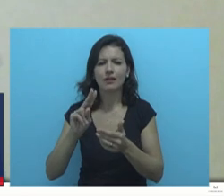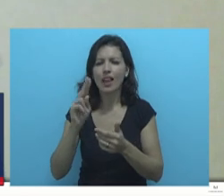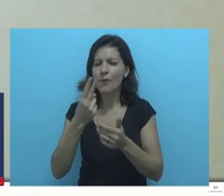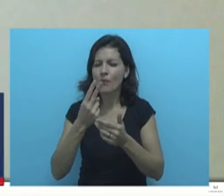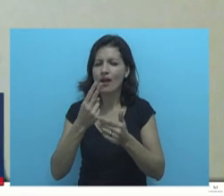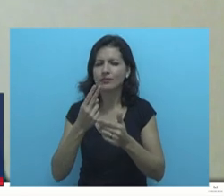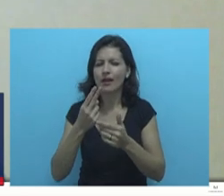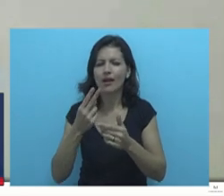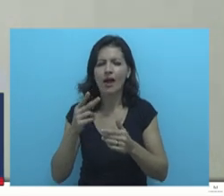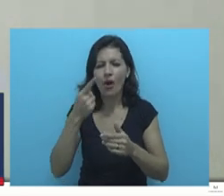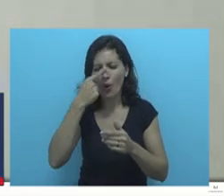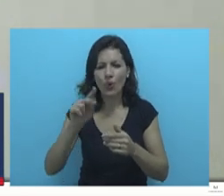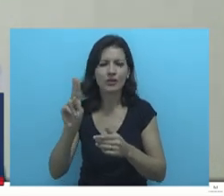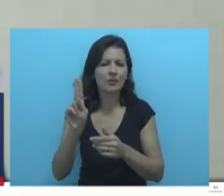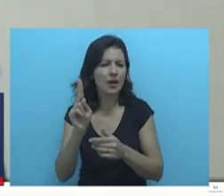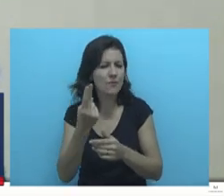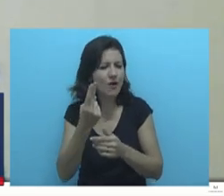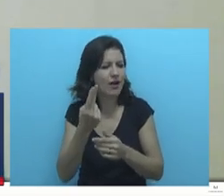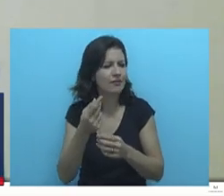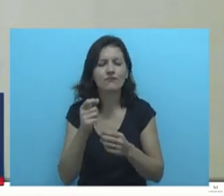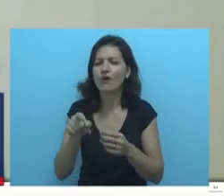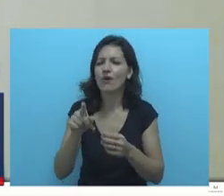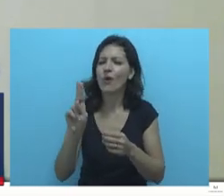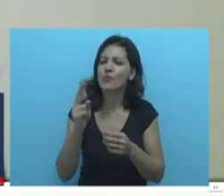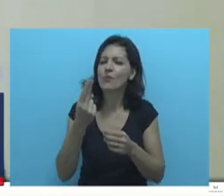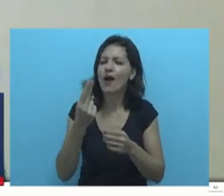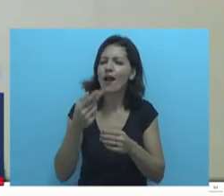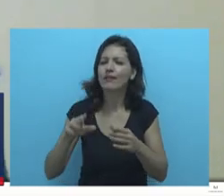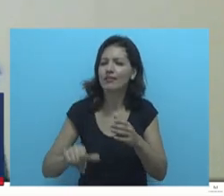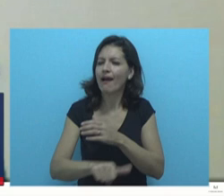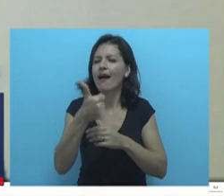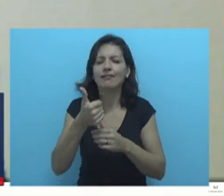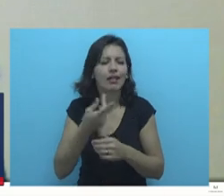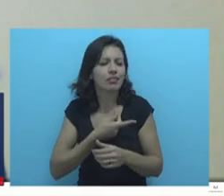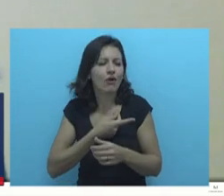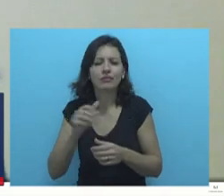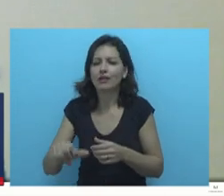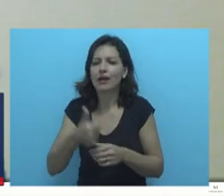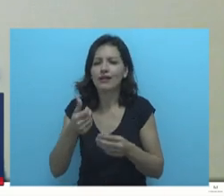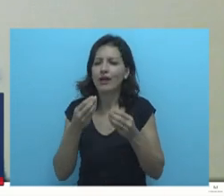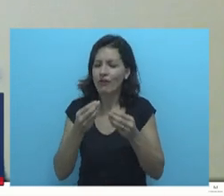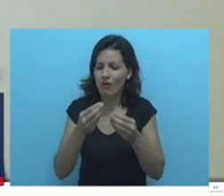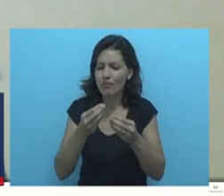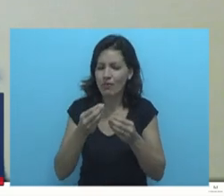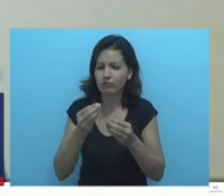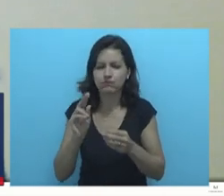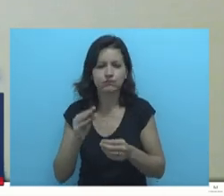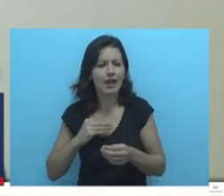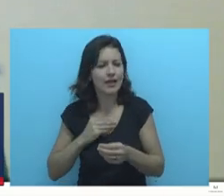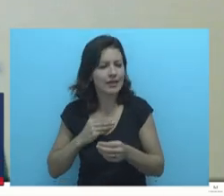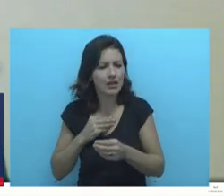victoria. ¿Dónde está muerte tu victoria? ¿Dónde está muerte tu aguijón? Por el alma de Miguel y de todos los fallecidos por